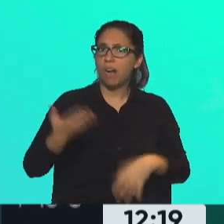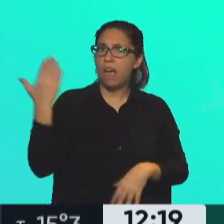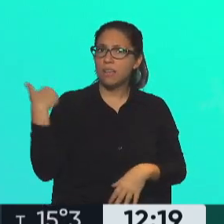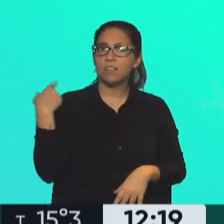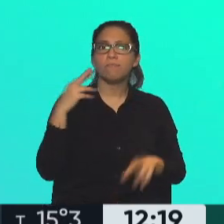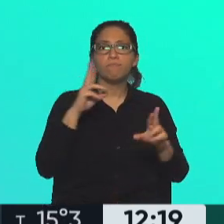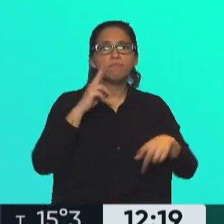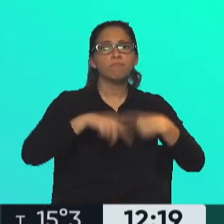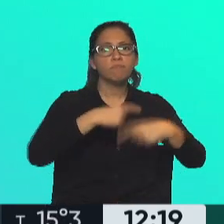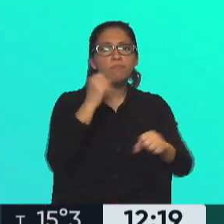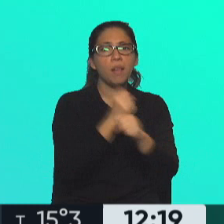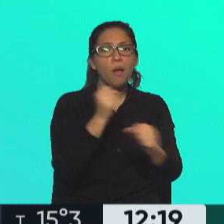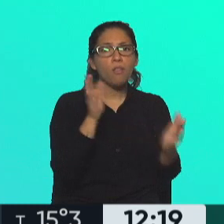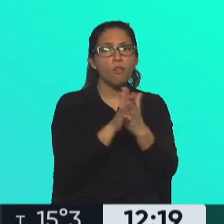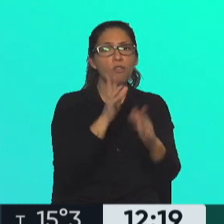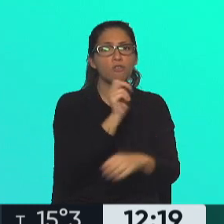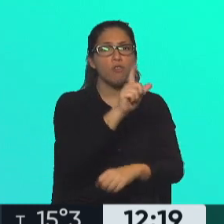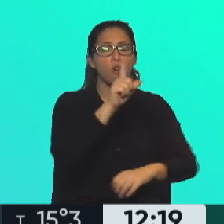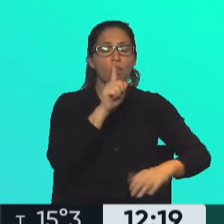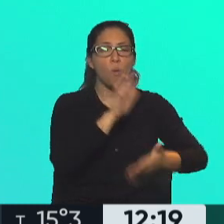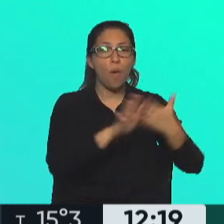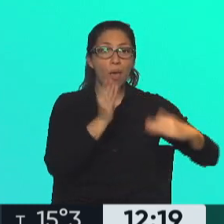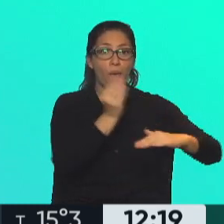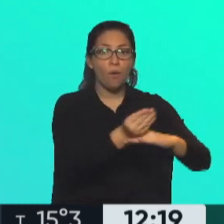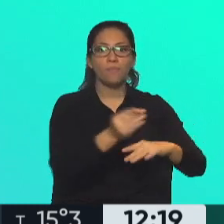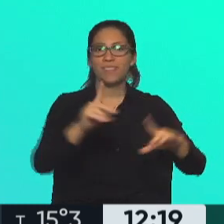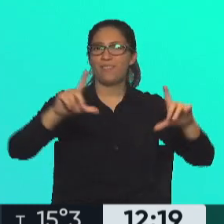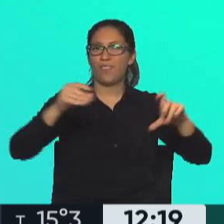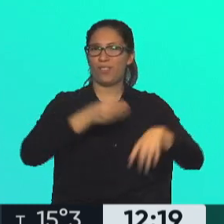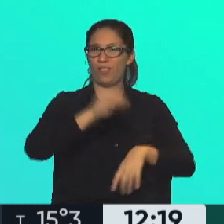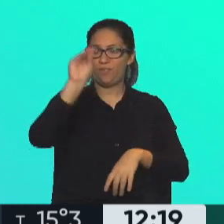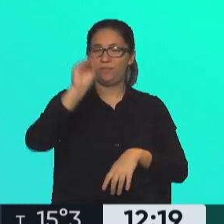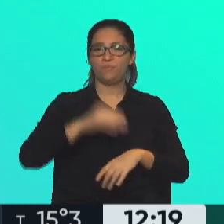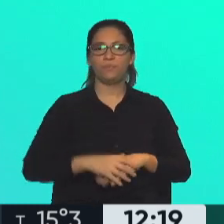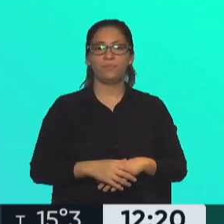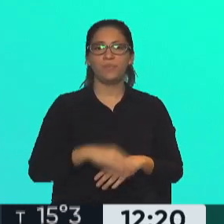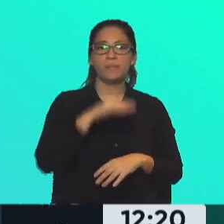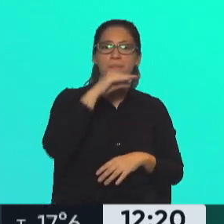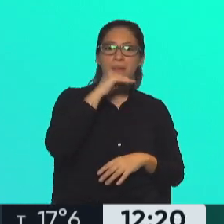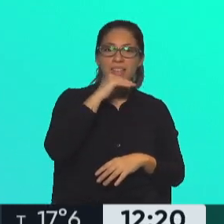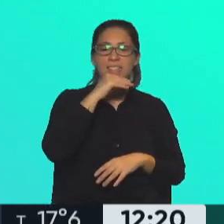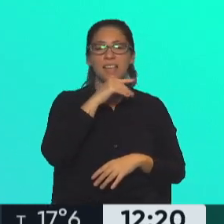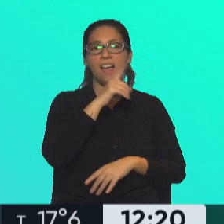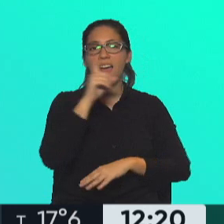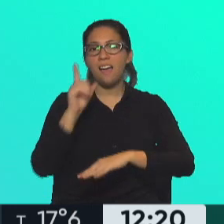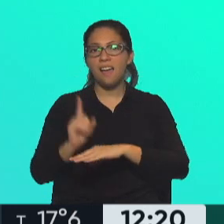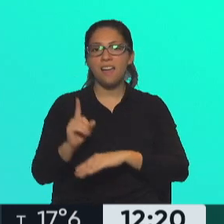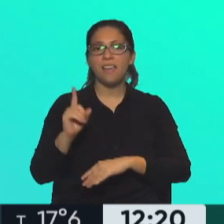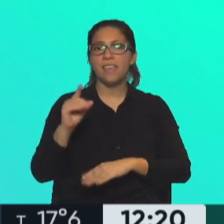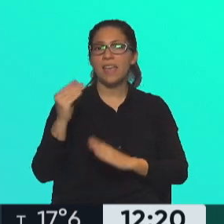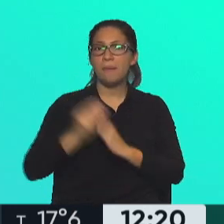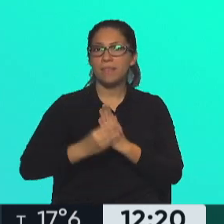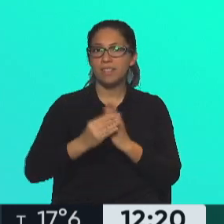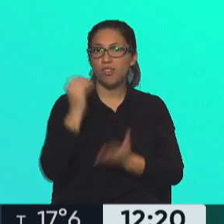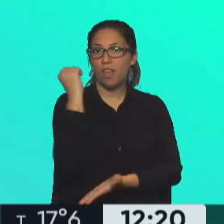trabajando con él en su nuevo rol y bueno la imagen entonces de sergio massa el ministro